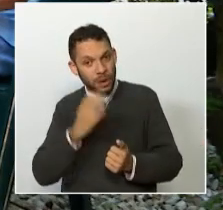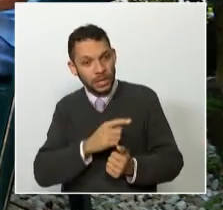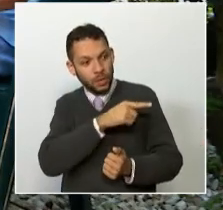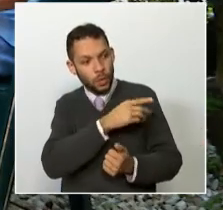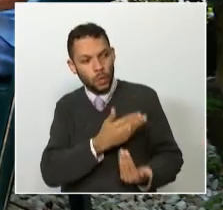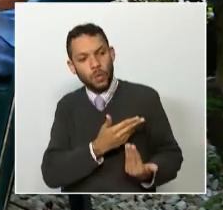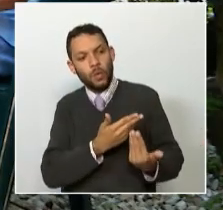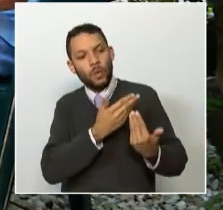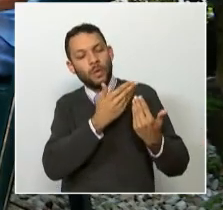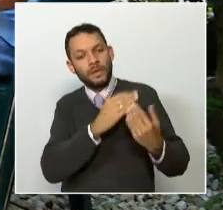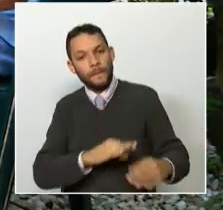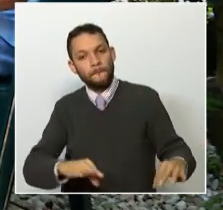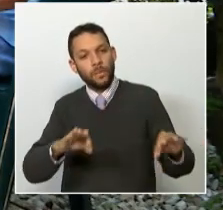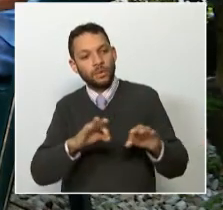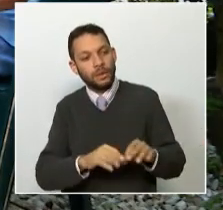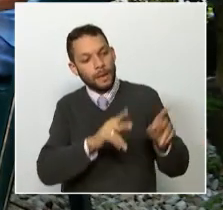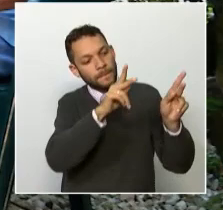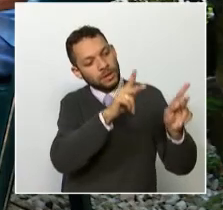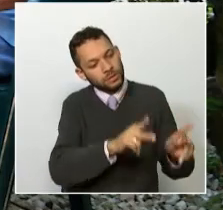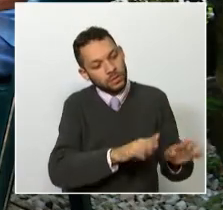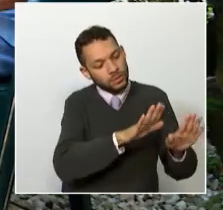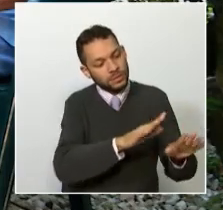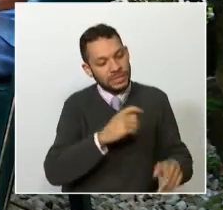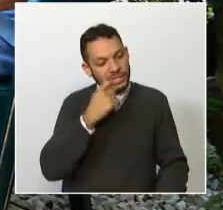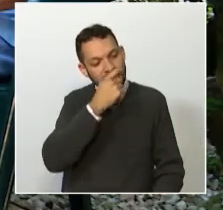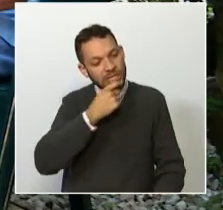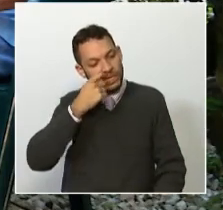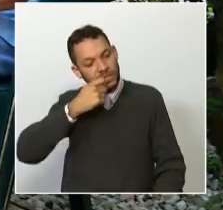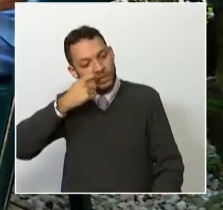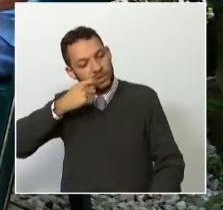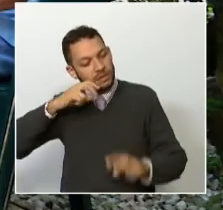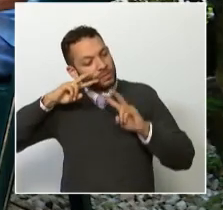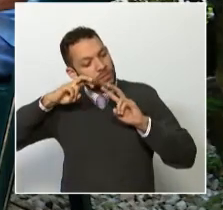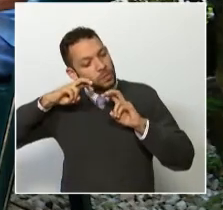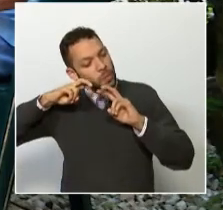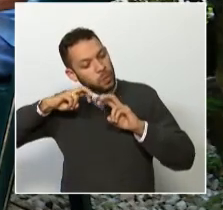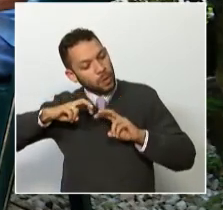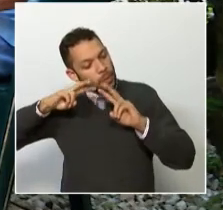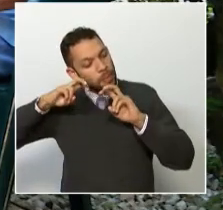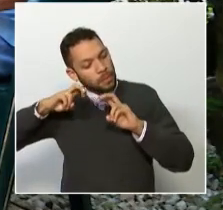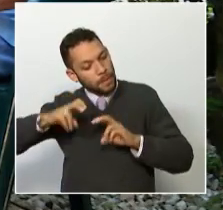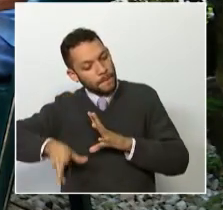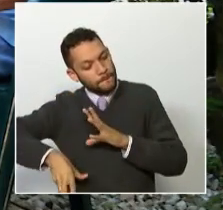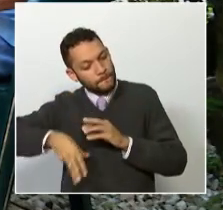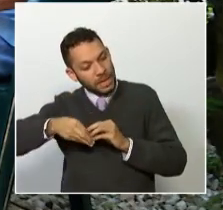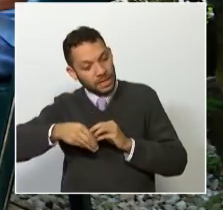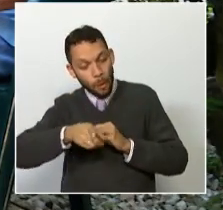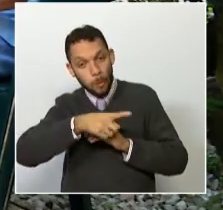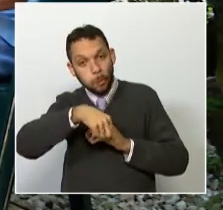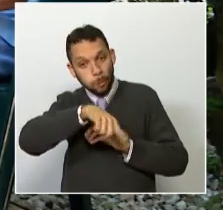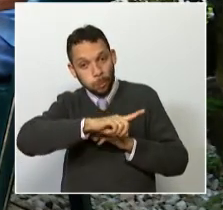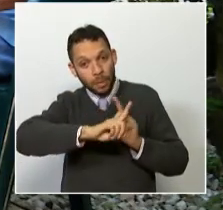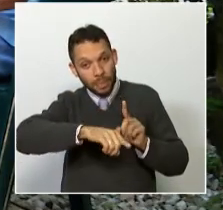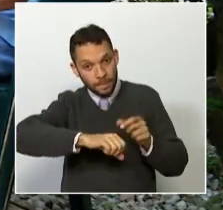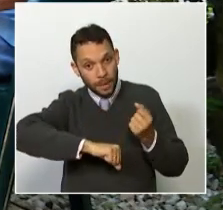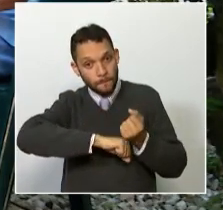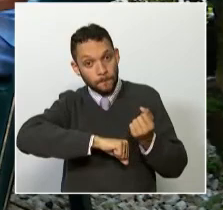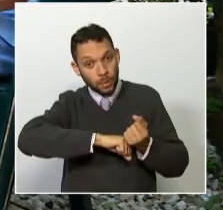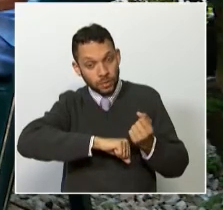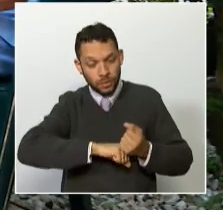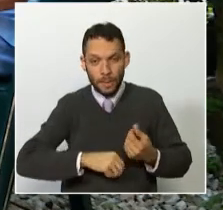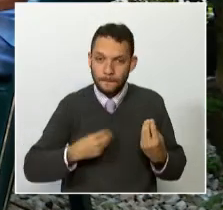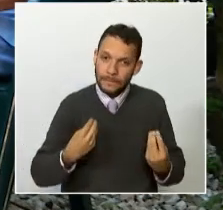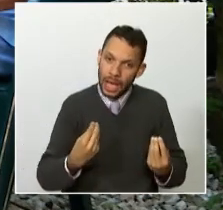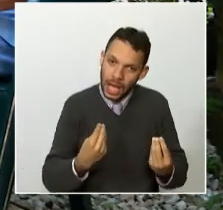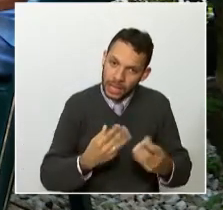una enseñanza para odontólogos, para médicos, pero adicionalmente para todos ustedes, para